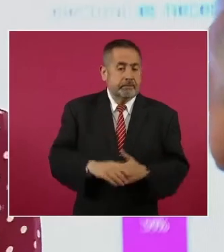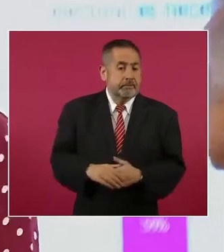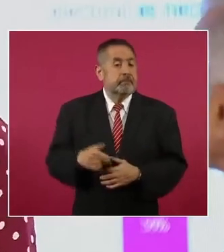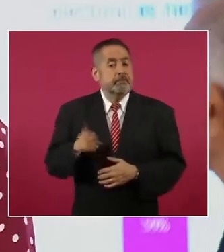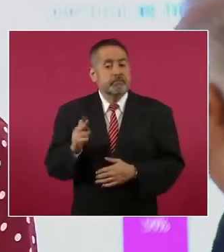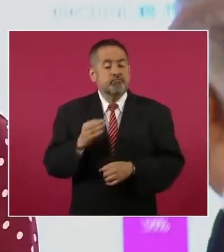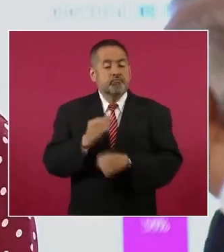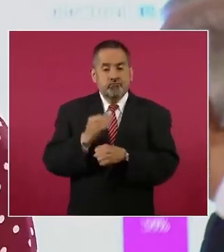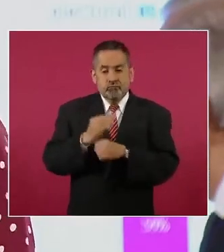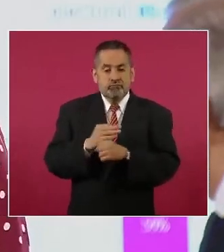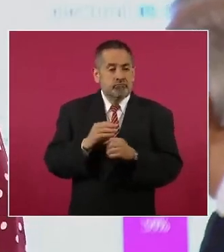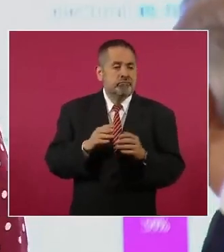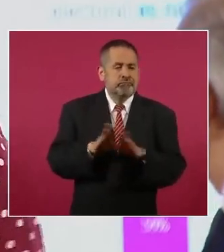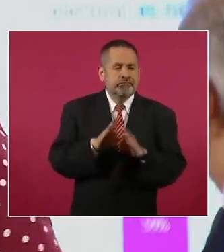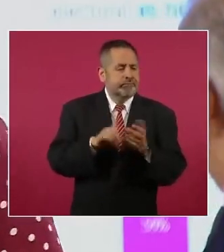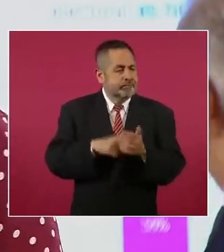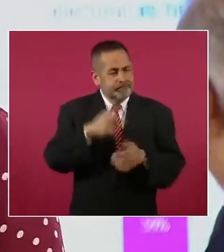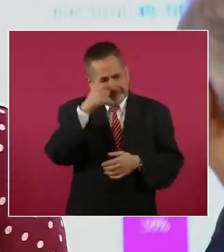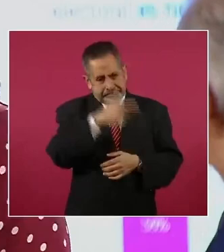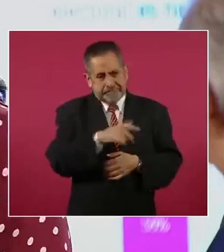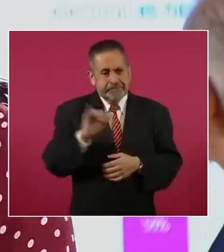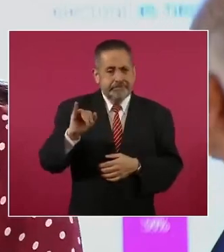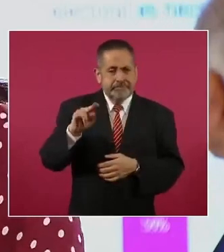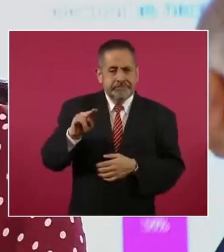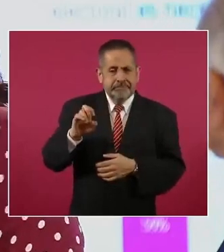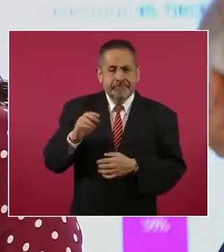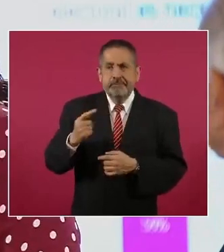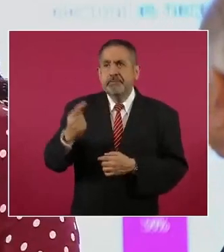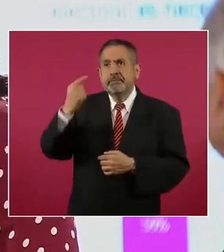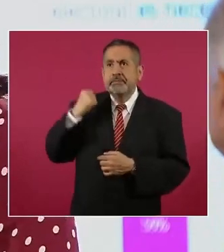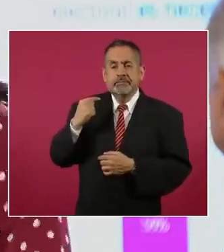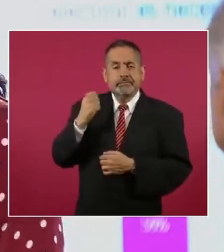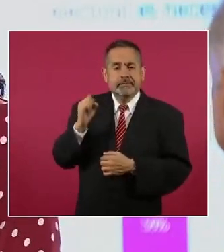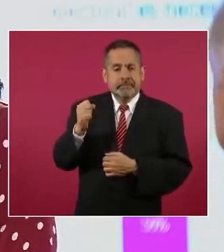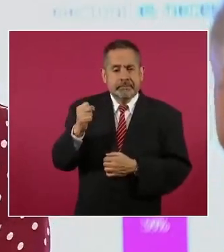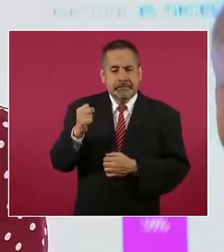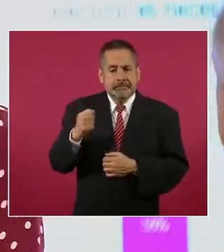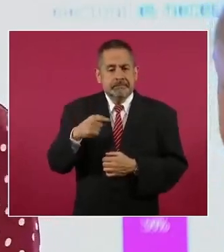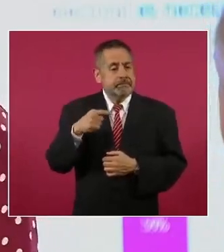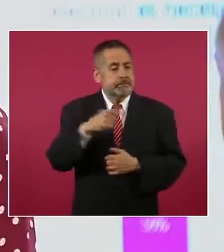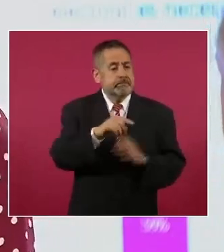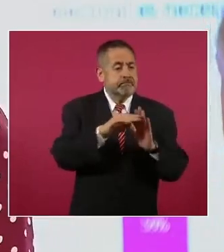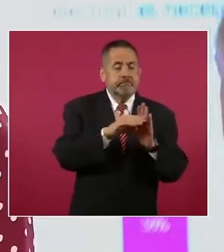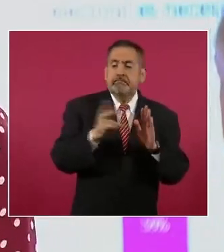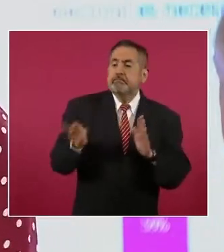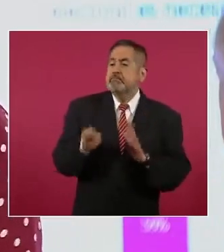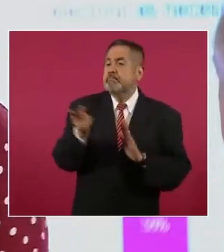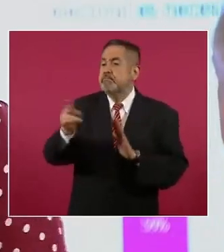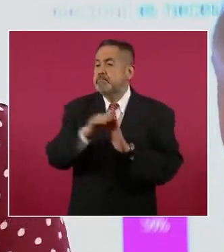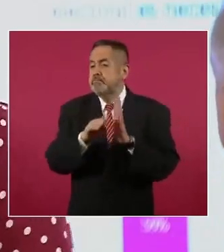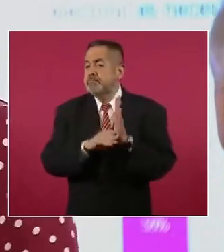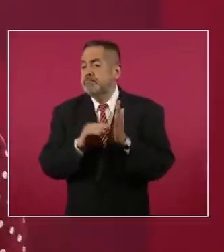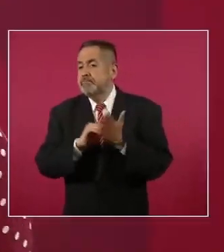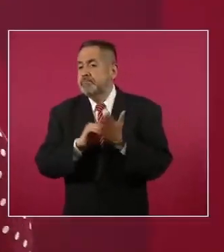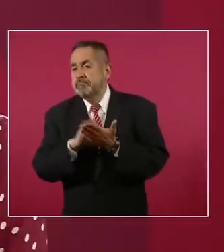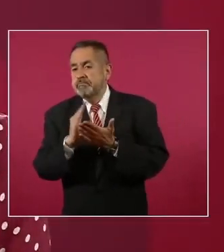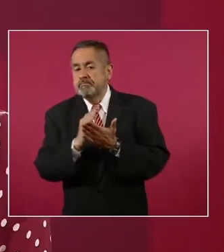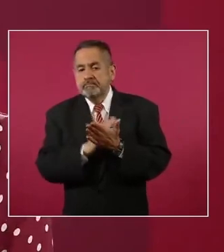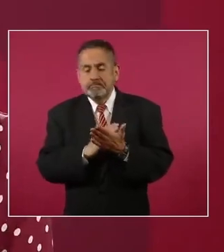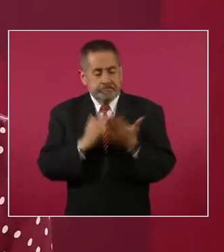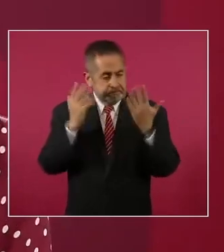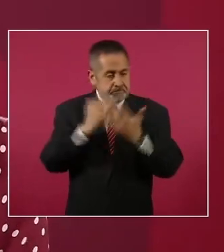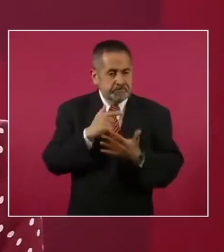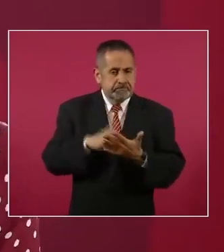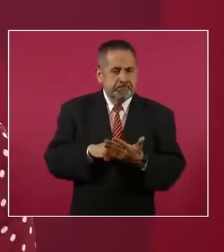relevante la encuesta del INE levantada en septiembre pasado. En ella, los datos revelan que